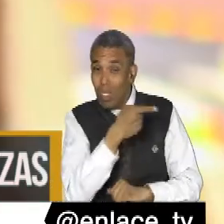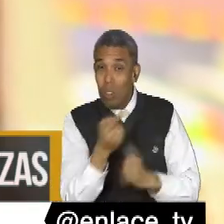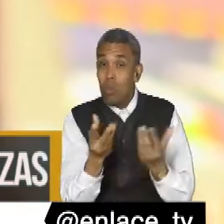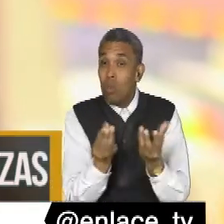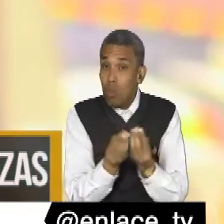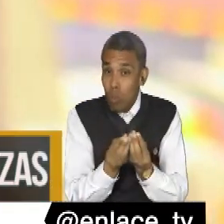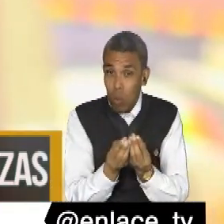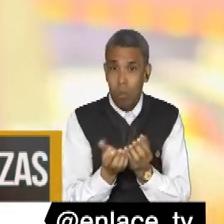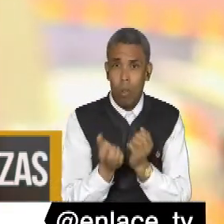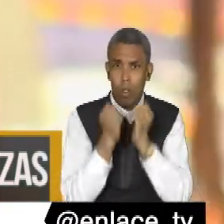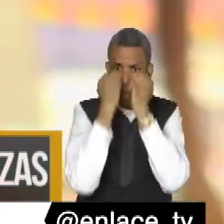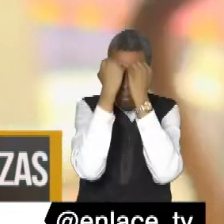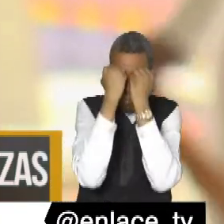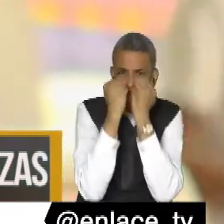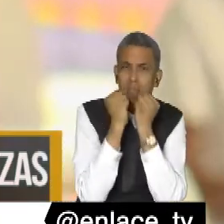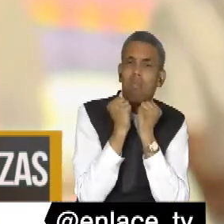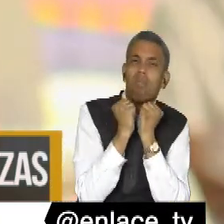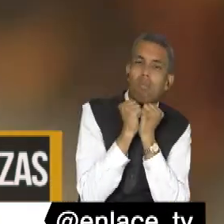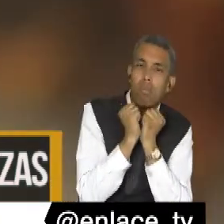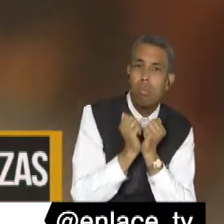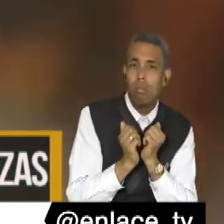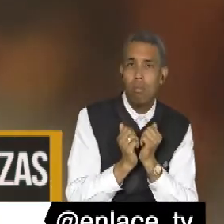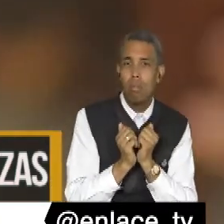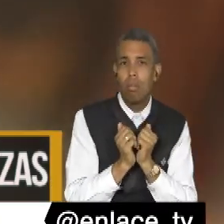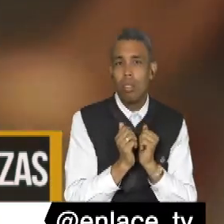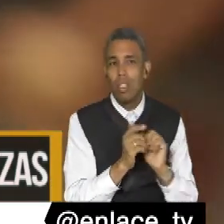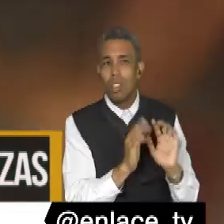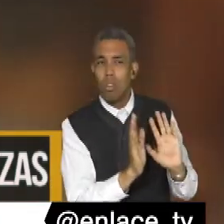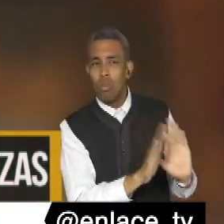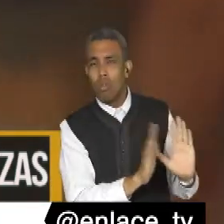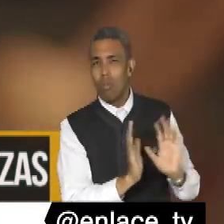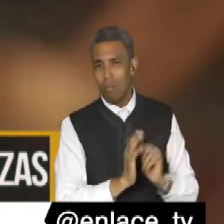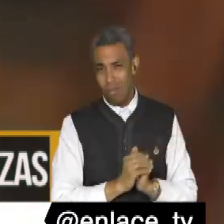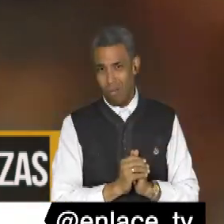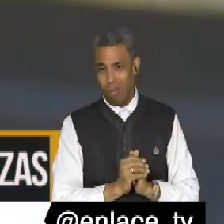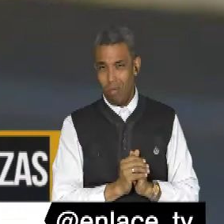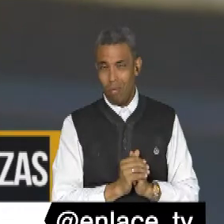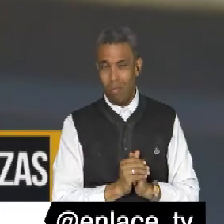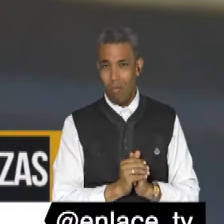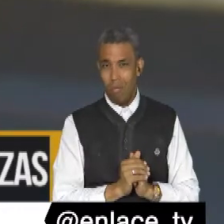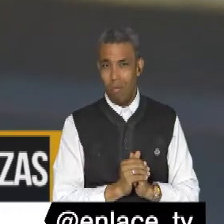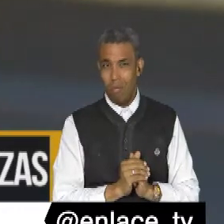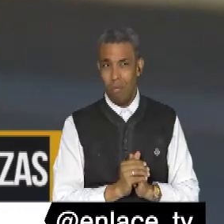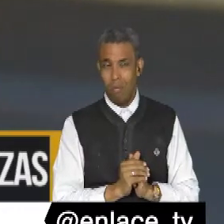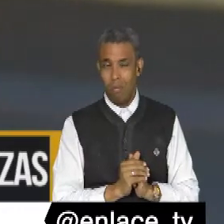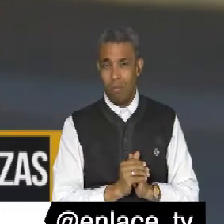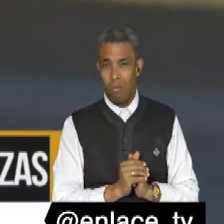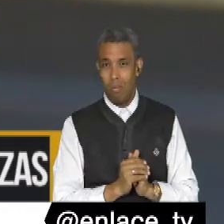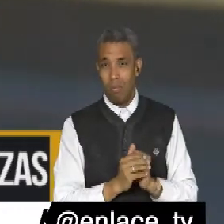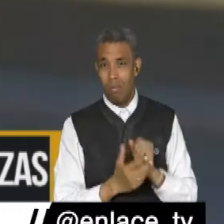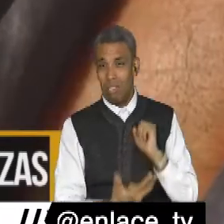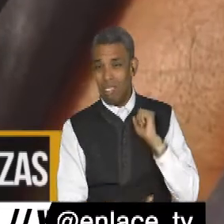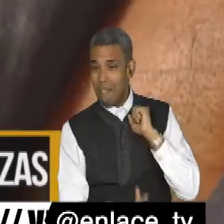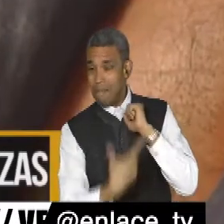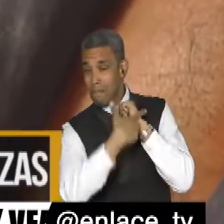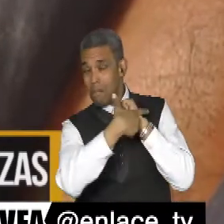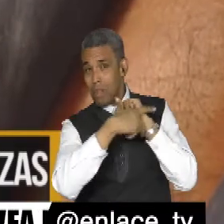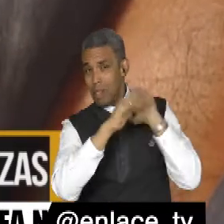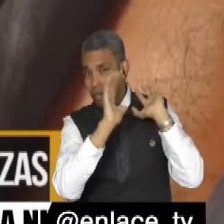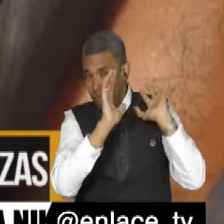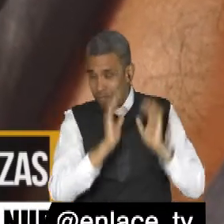y pues está uno en cero. Si pasa el que pase, uno tiene